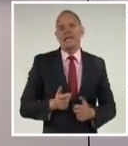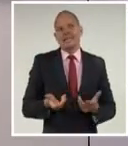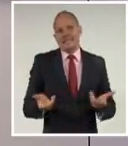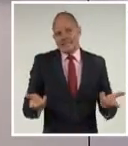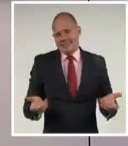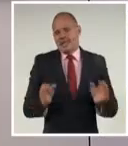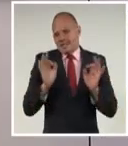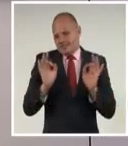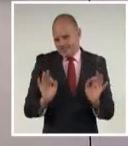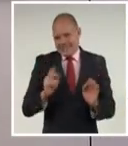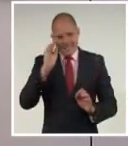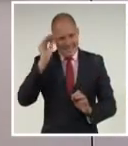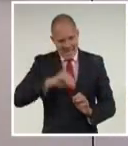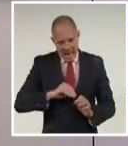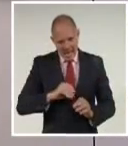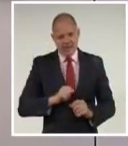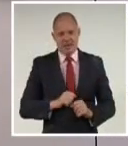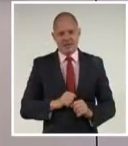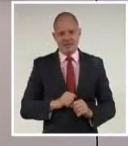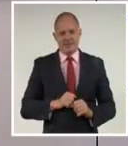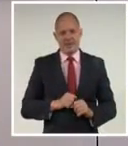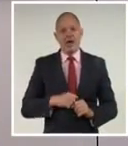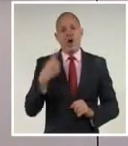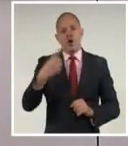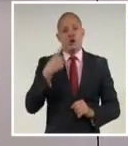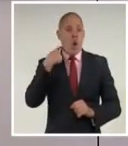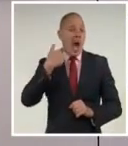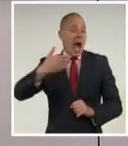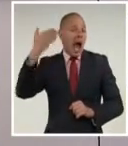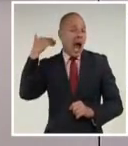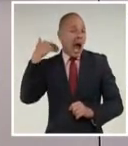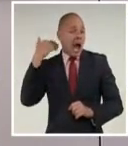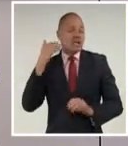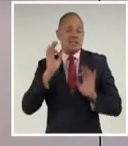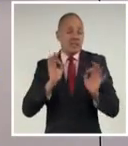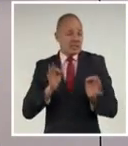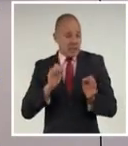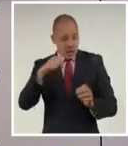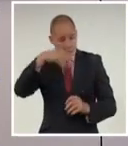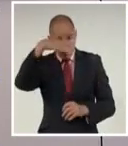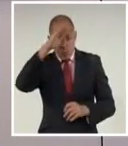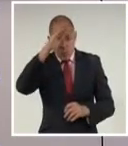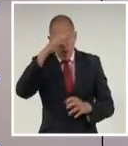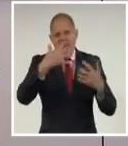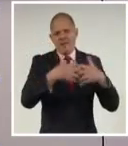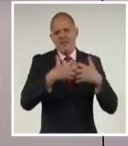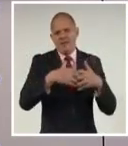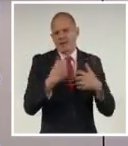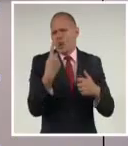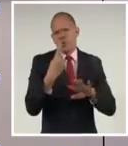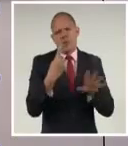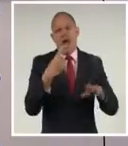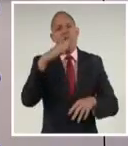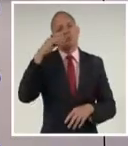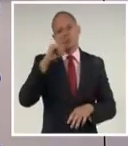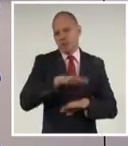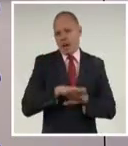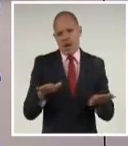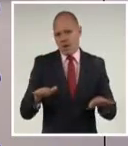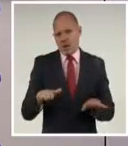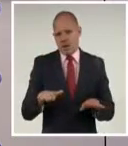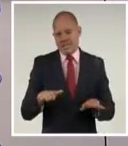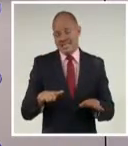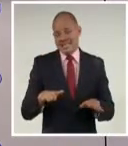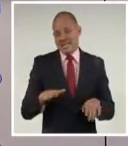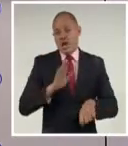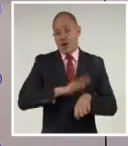una excolonia, un país que durante siglos solo produjo azúcar, una economía que se vio en la emergencia de diversificarse hace